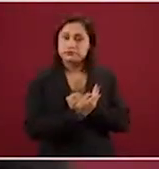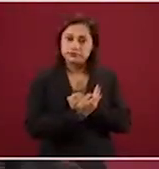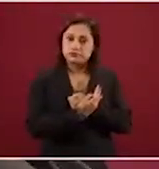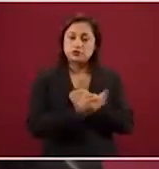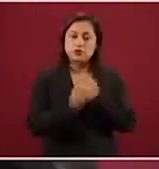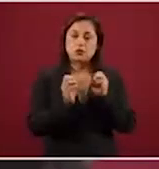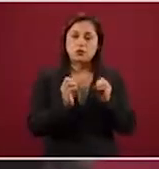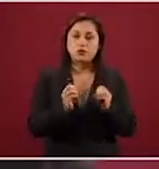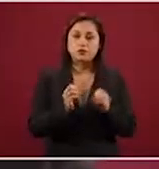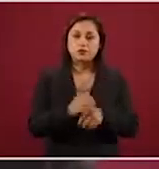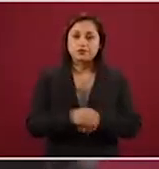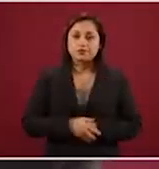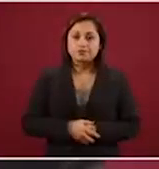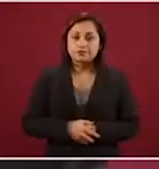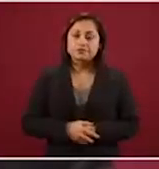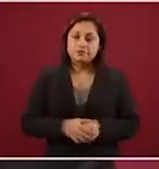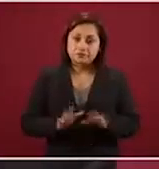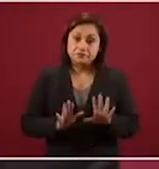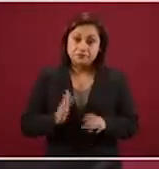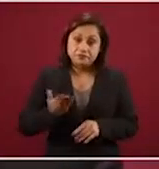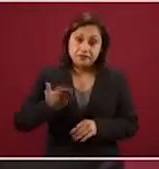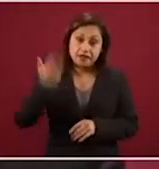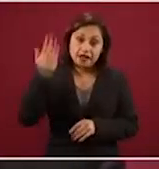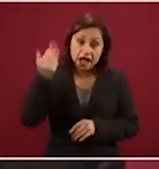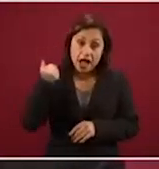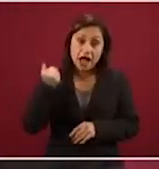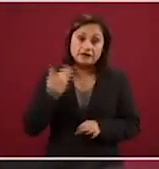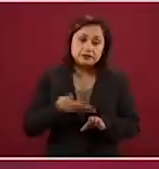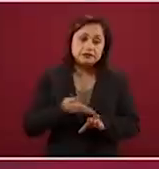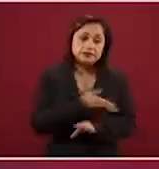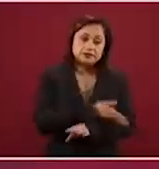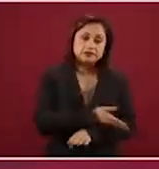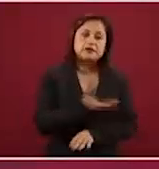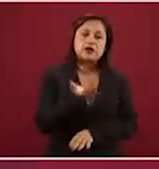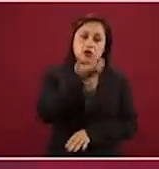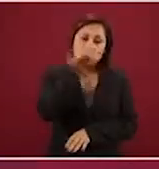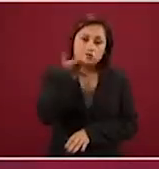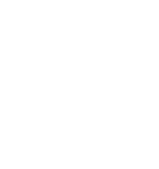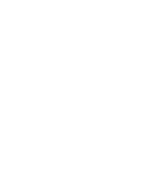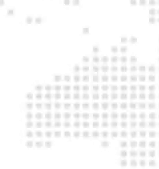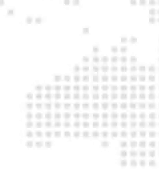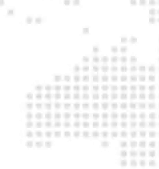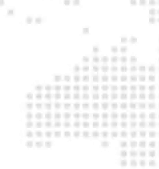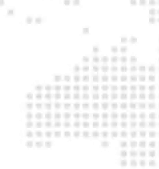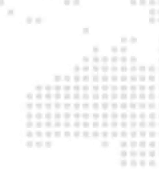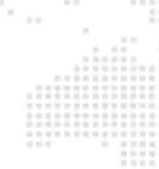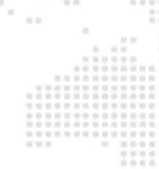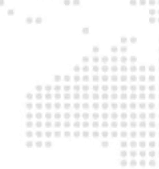lo que hacían y posiblemente siguen haciendo las organizaciones